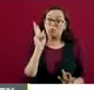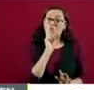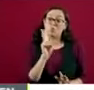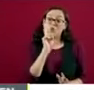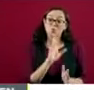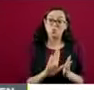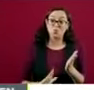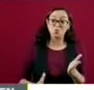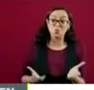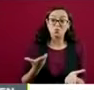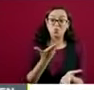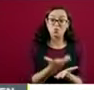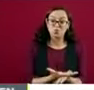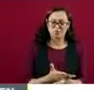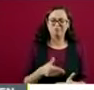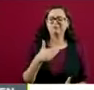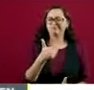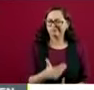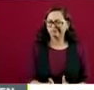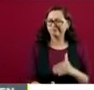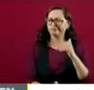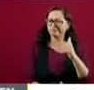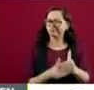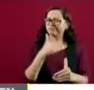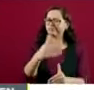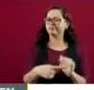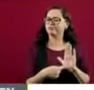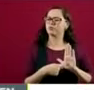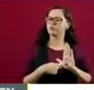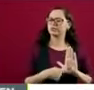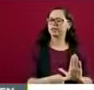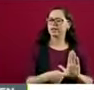aquí constatarlo, se está